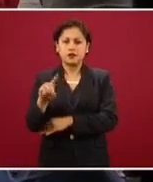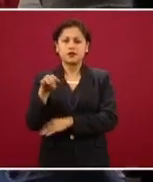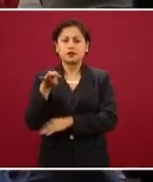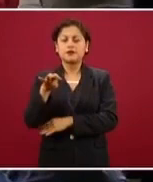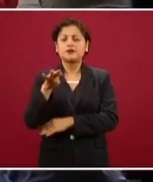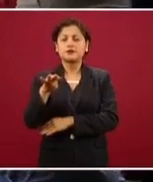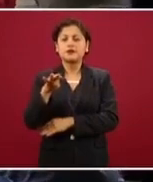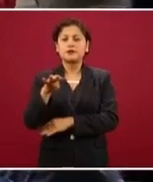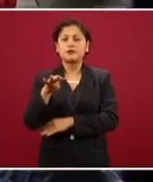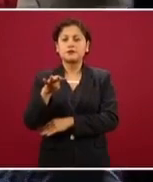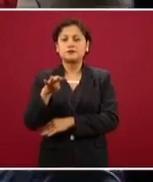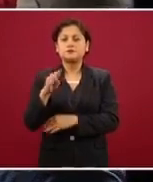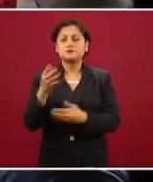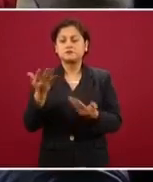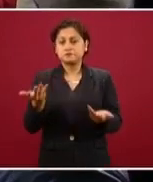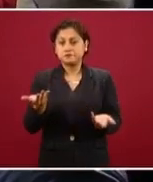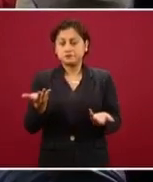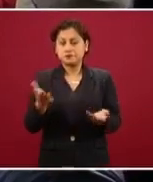esto